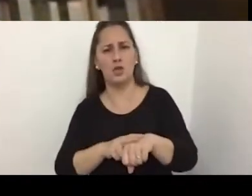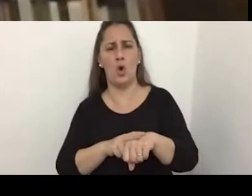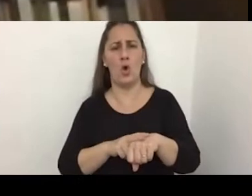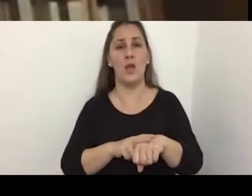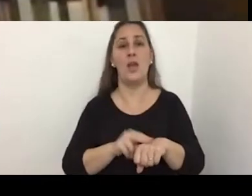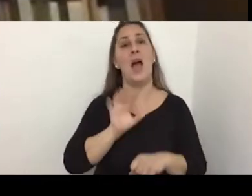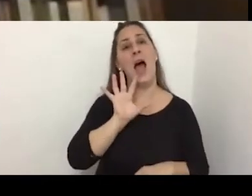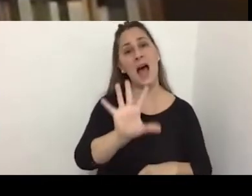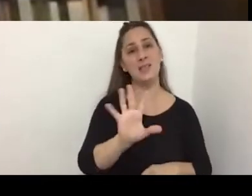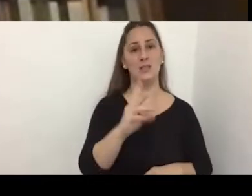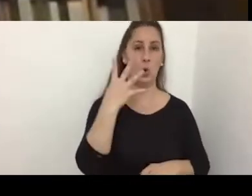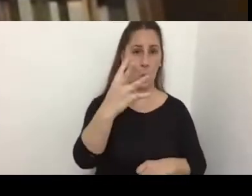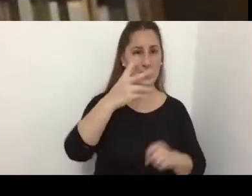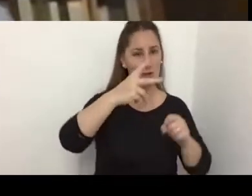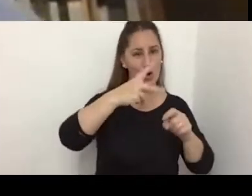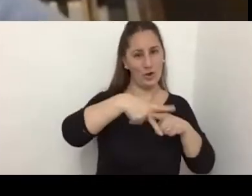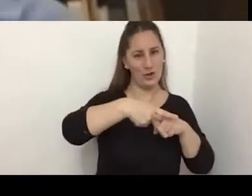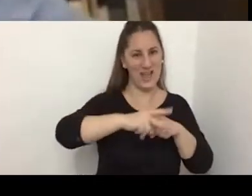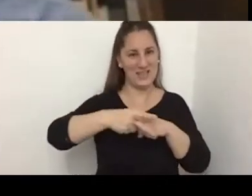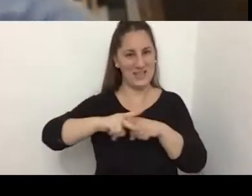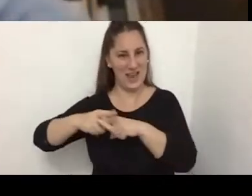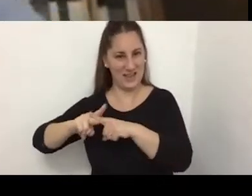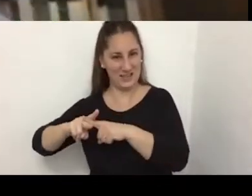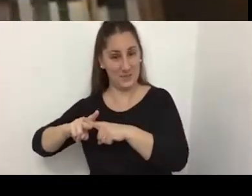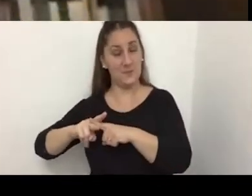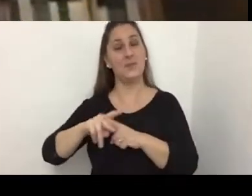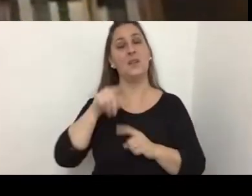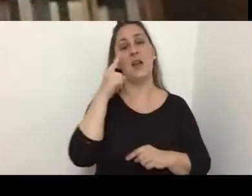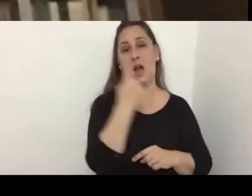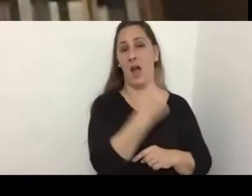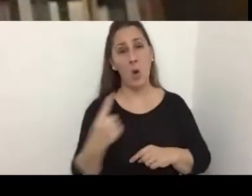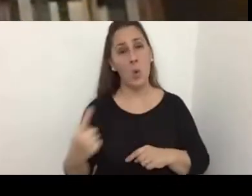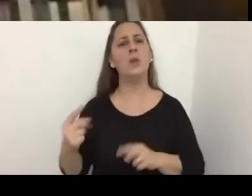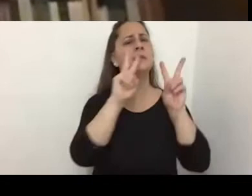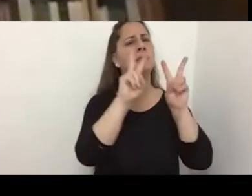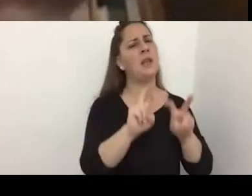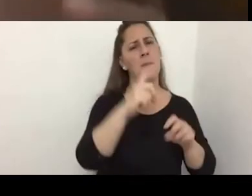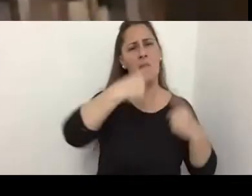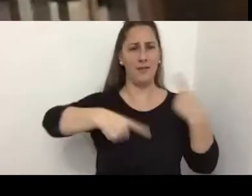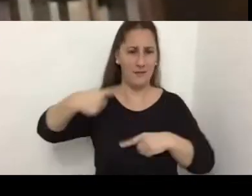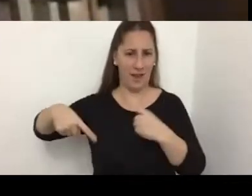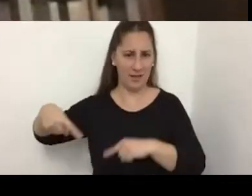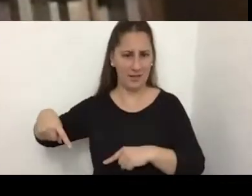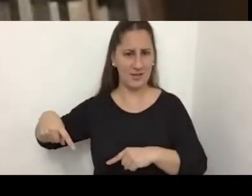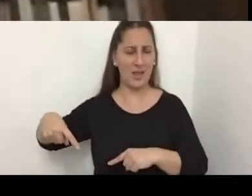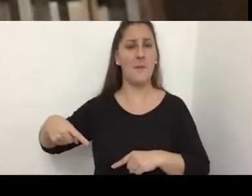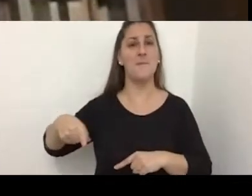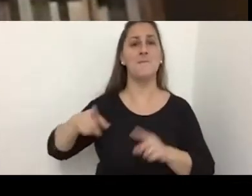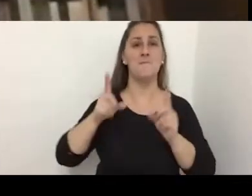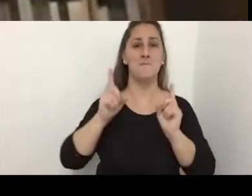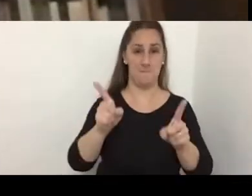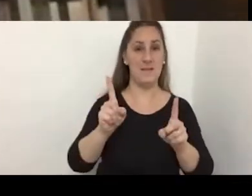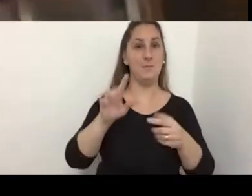talleres en los cuales se fueron tratando distintas temáticas, que es lo que tienen ustedes en esos